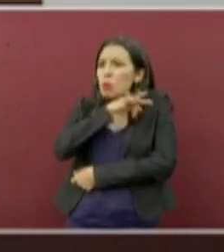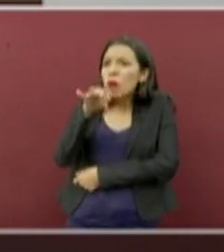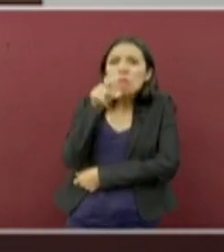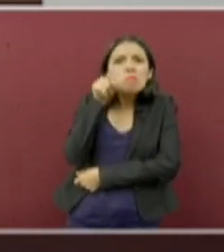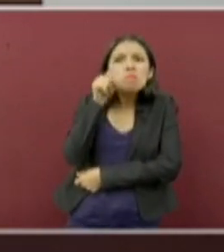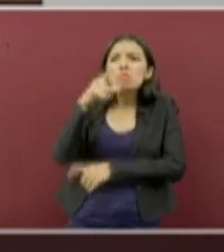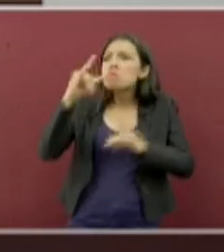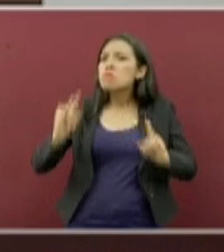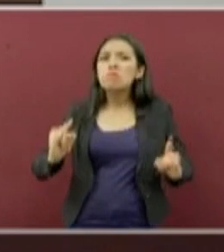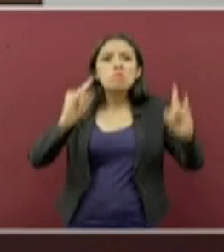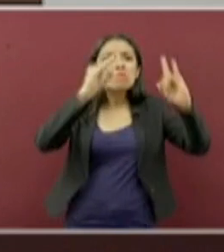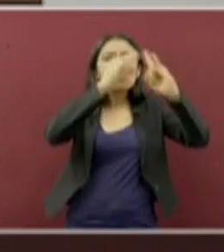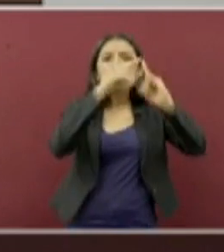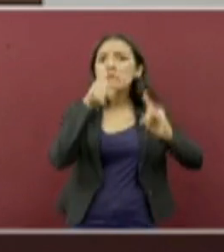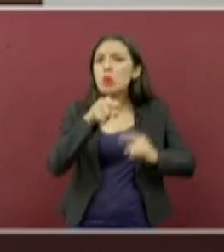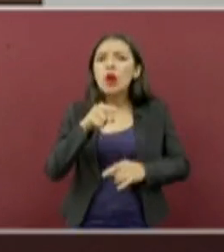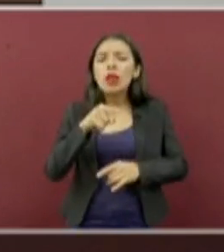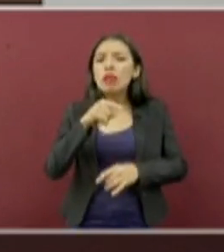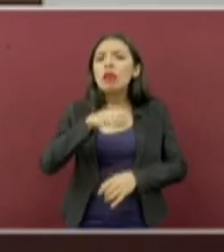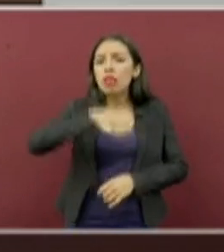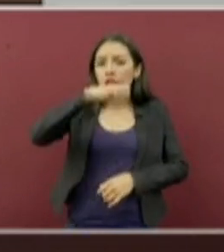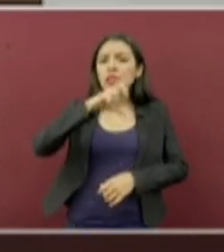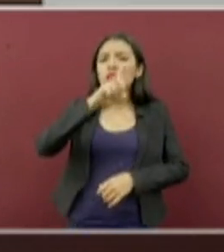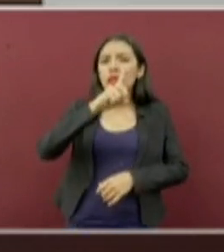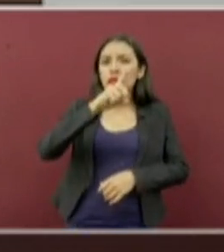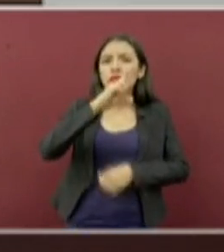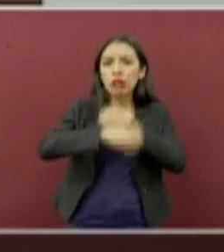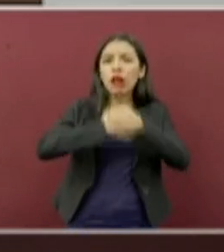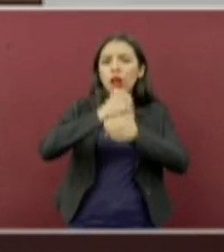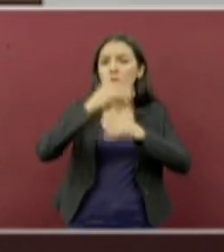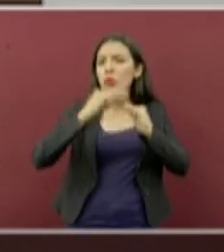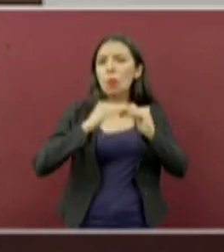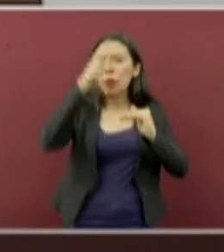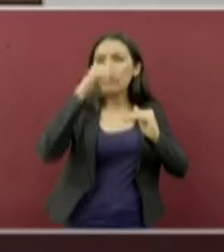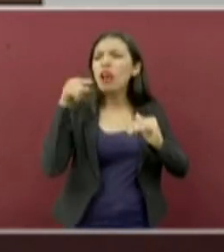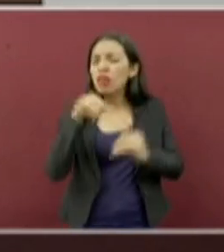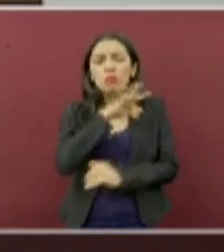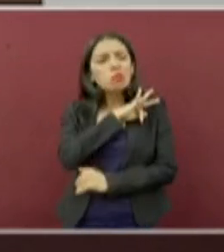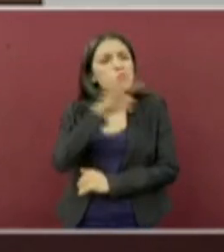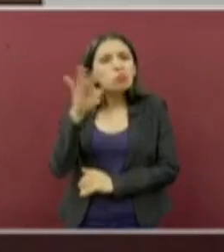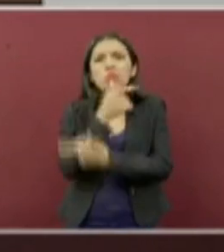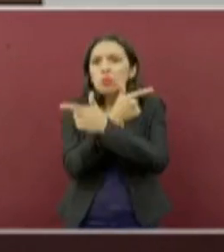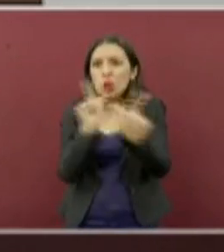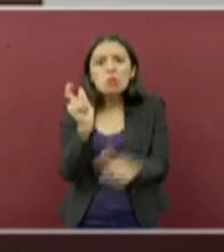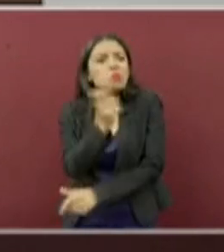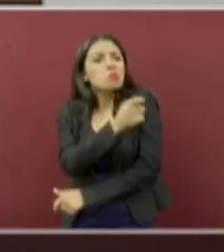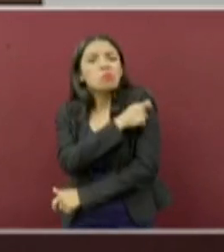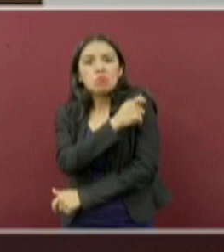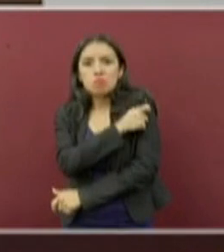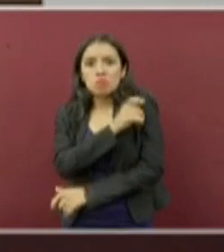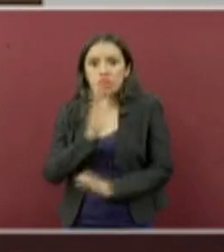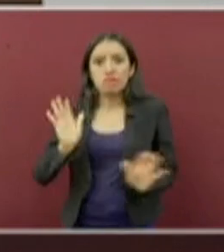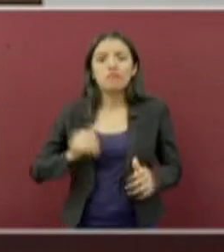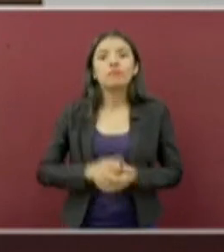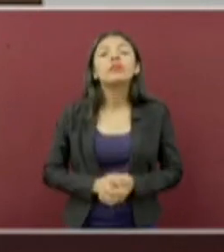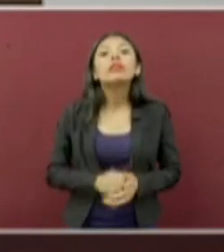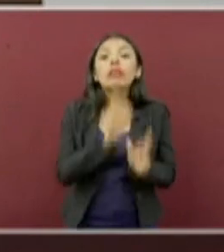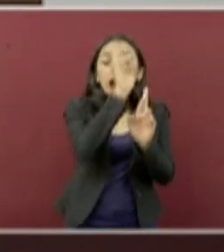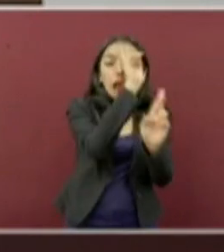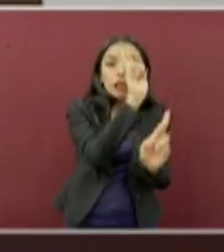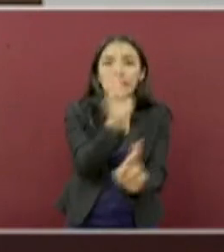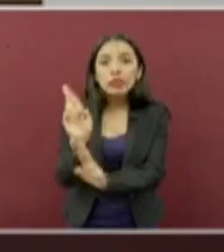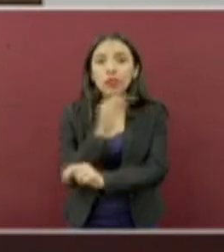mismos módulos de 30 y más y pedir que lo vacunen. Respetable familia